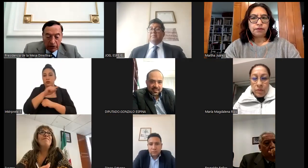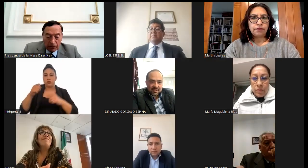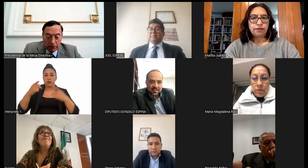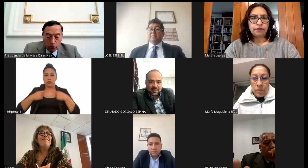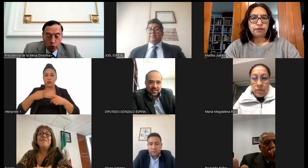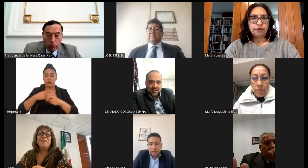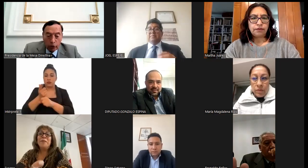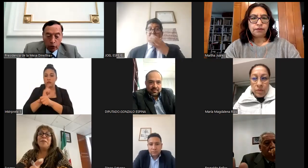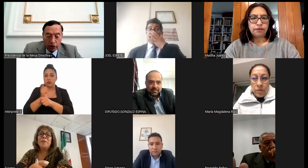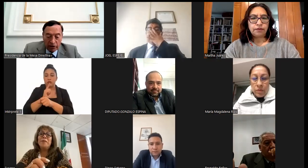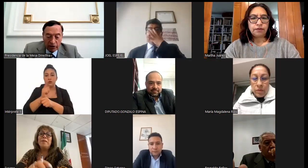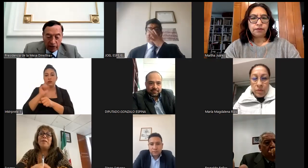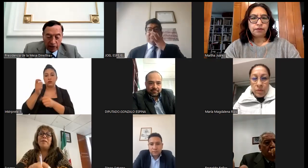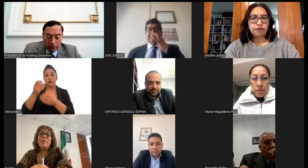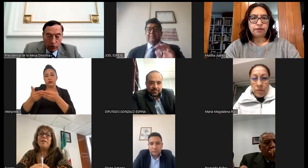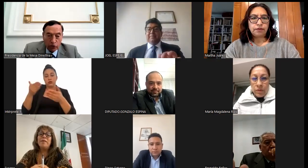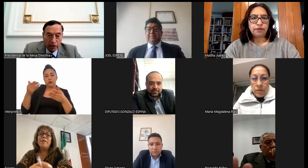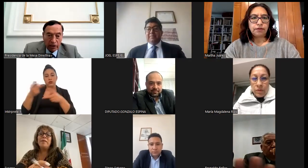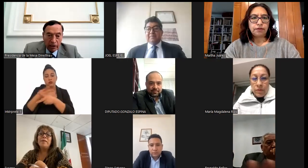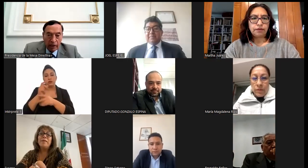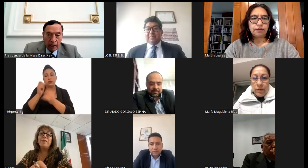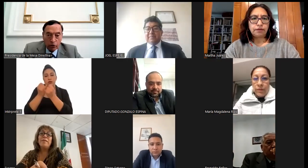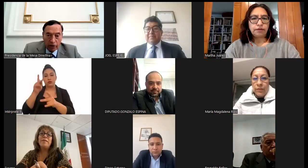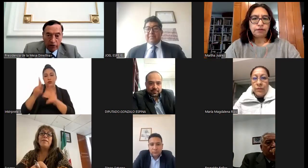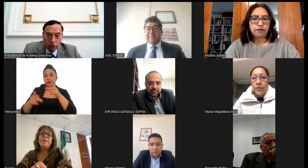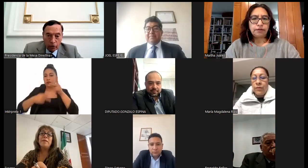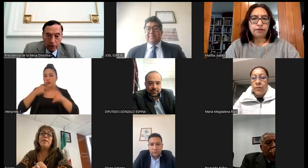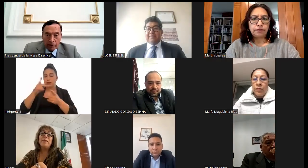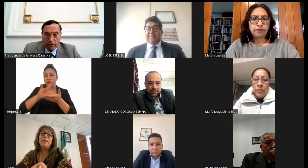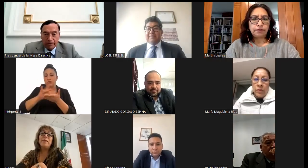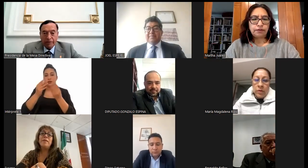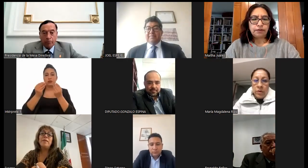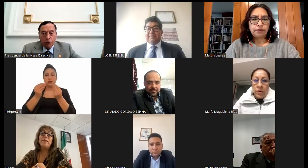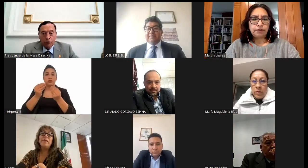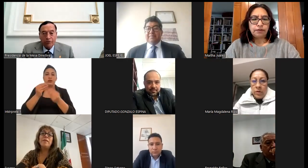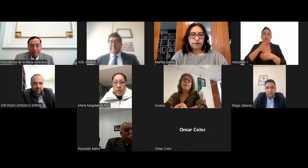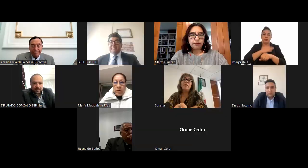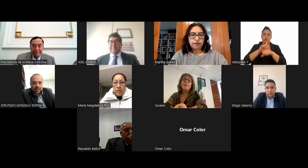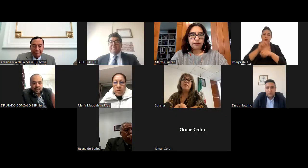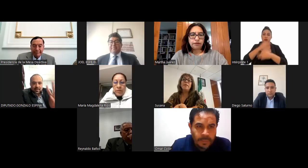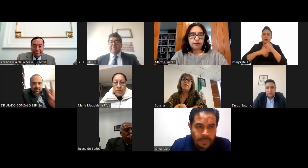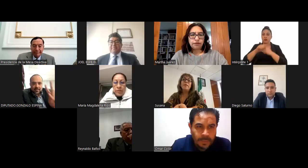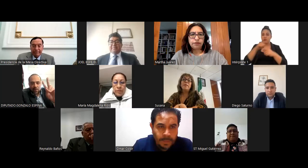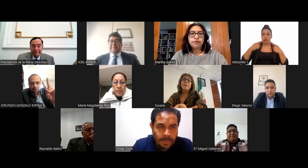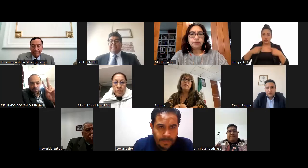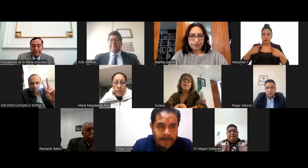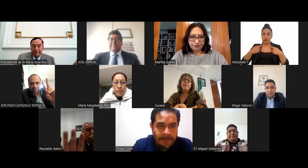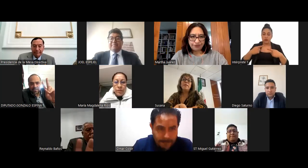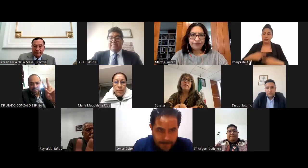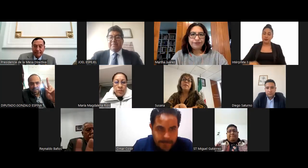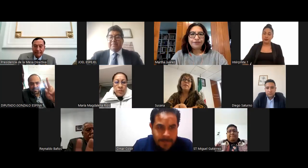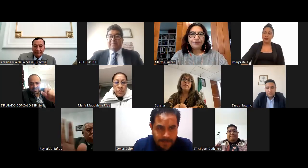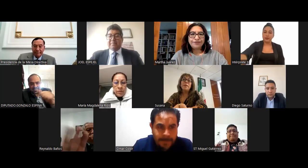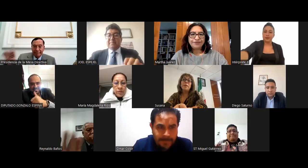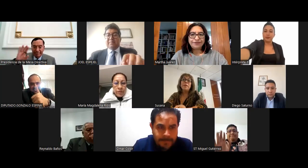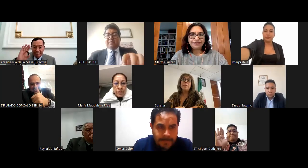que en la misma intervinieron su valiosa asistencia. Buenos días a todas y todas. Hasta pronto. Hasta luego, que estén